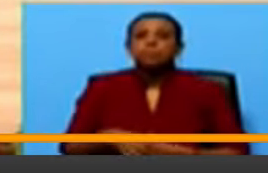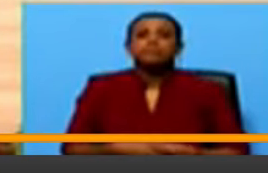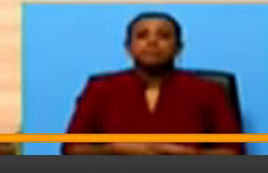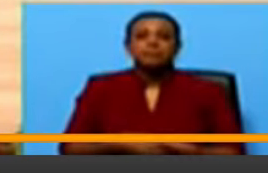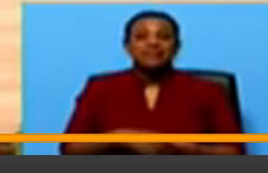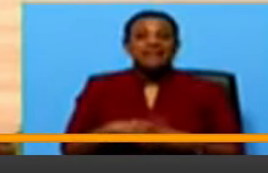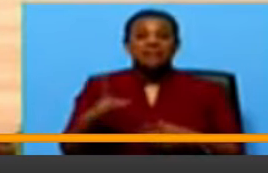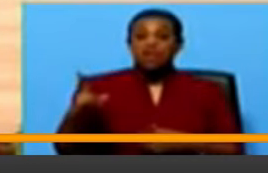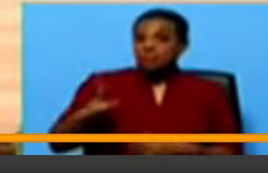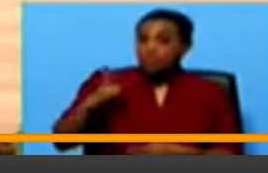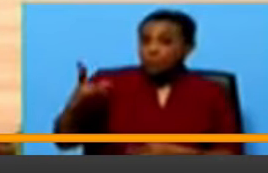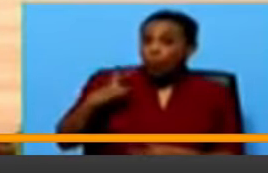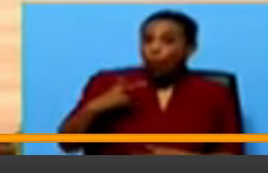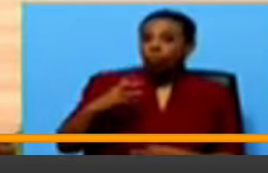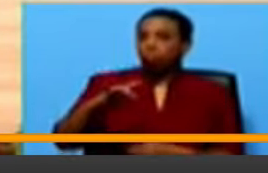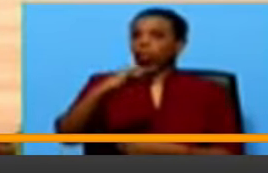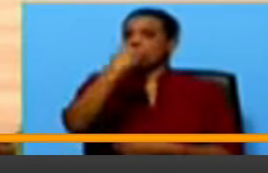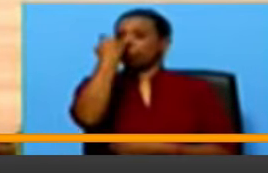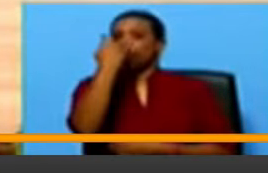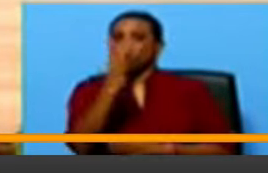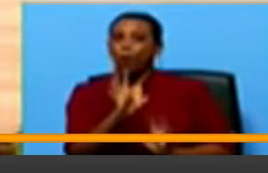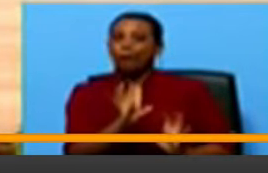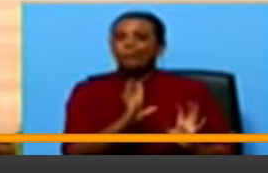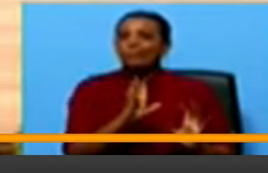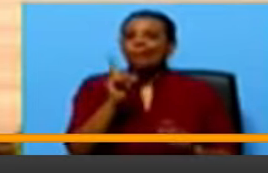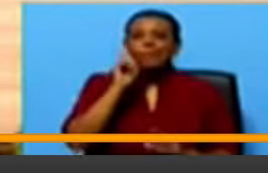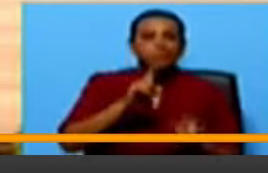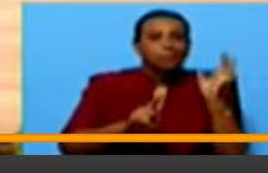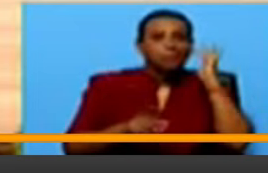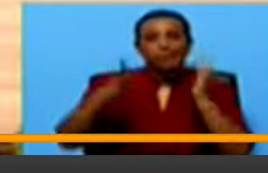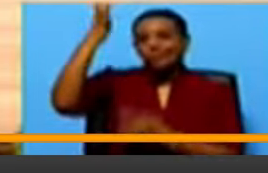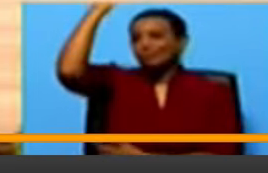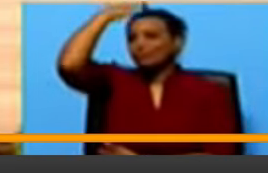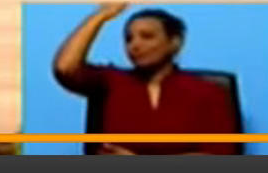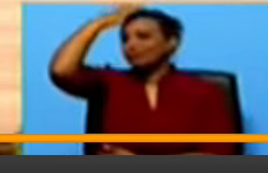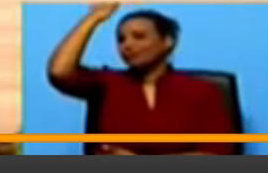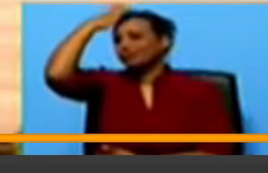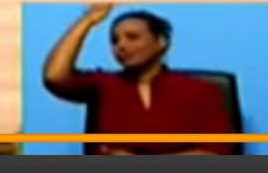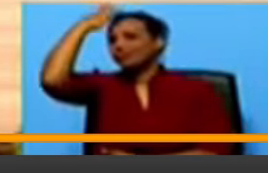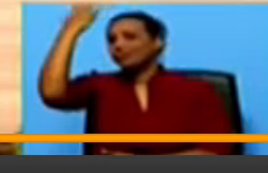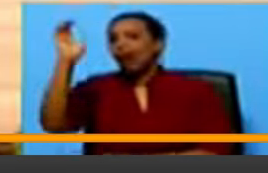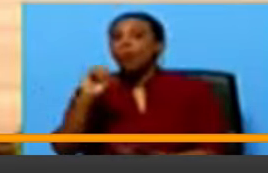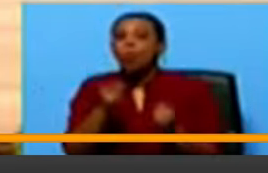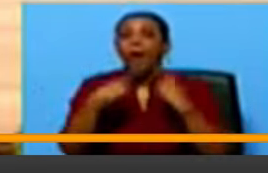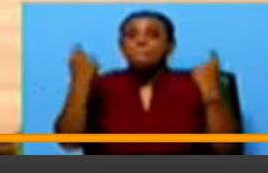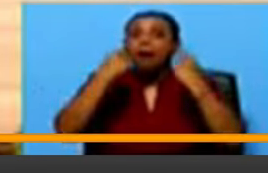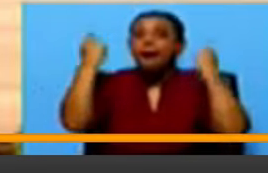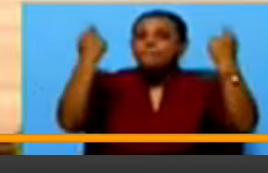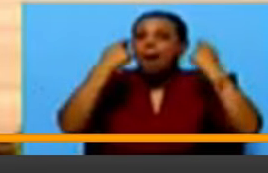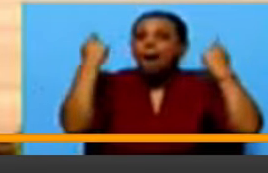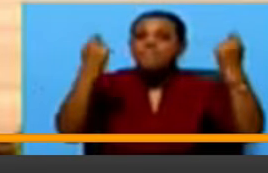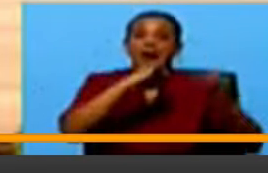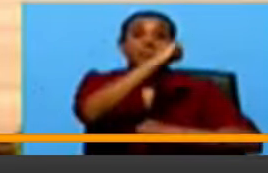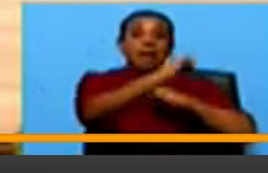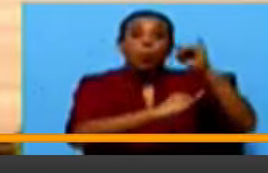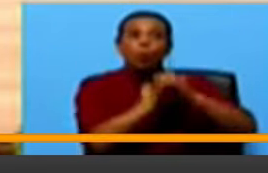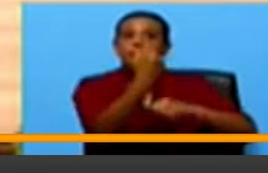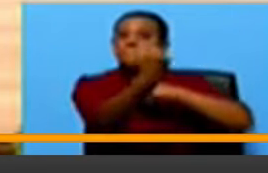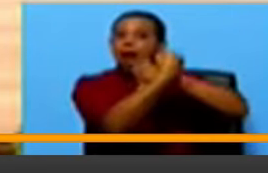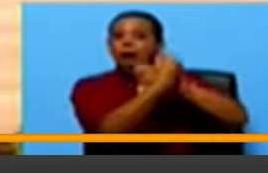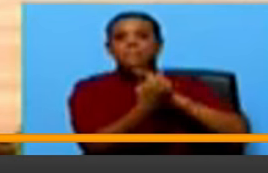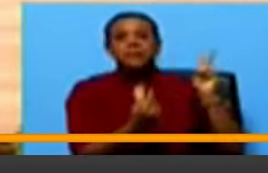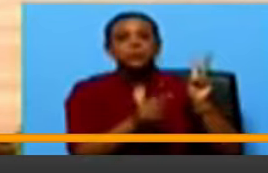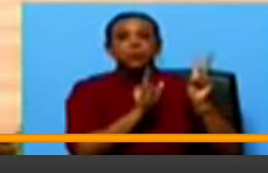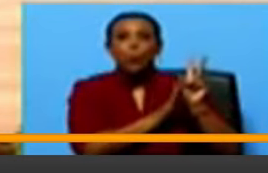Desde la diplomacia del engaño, de la mentira y campañas brutales internacionales contra